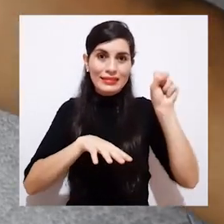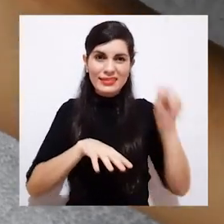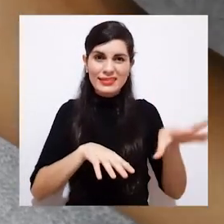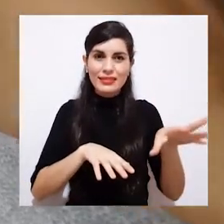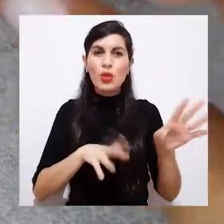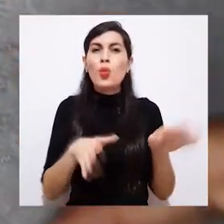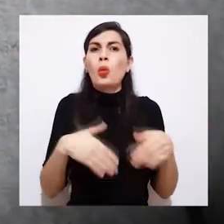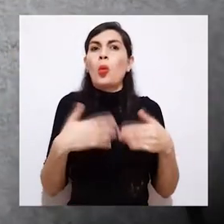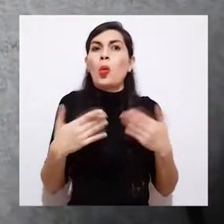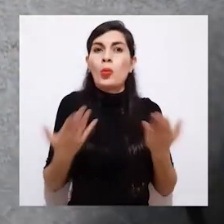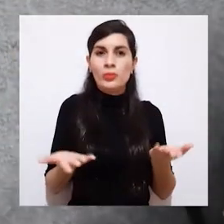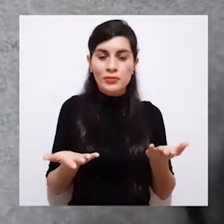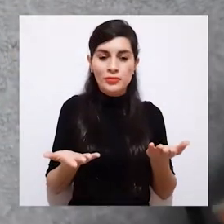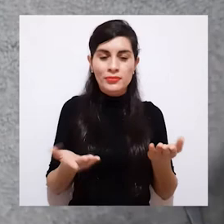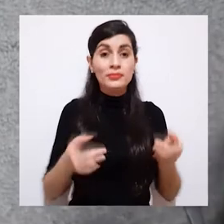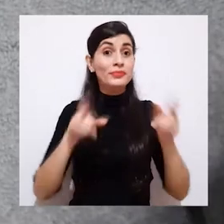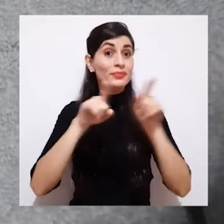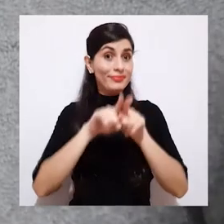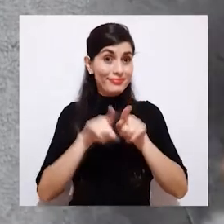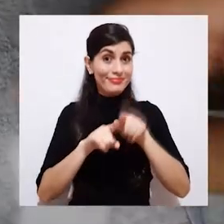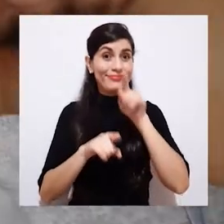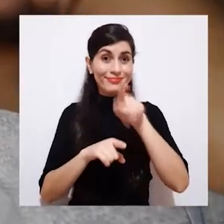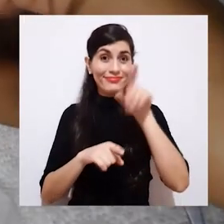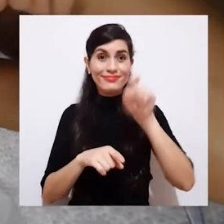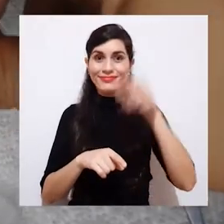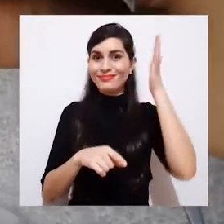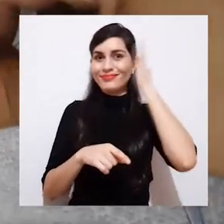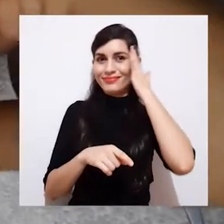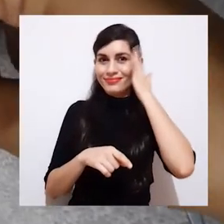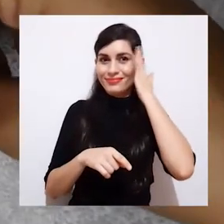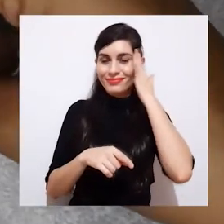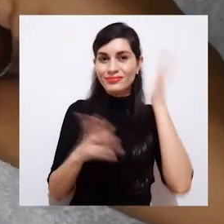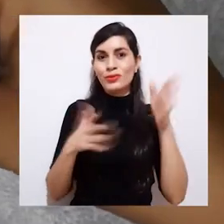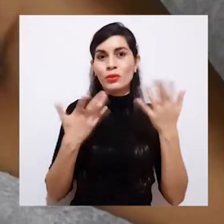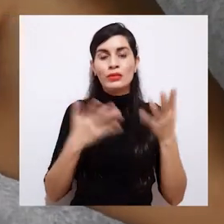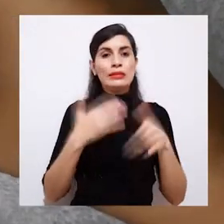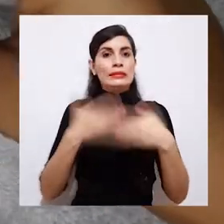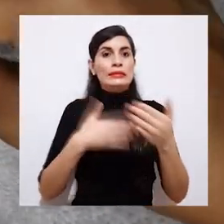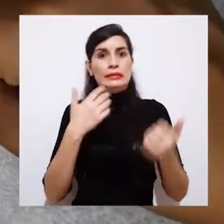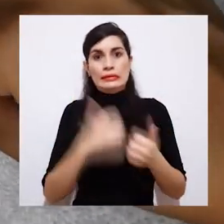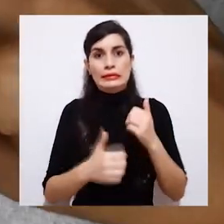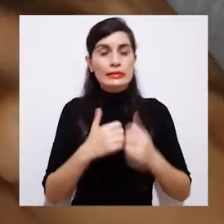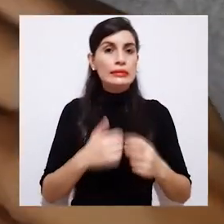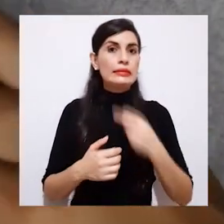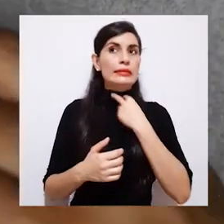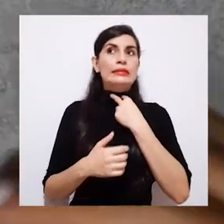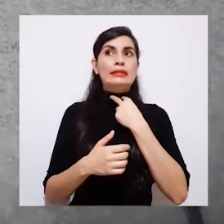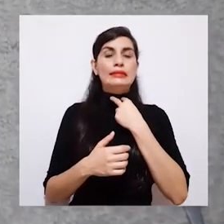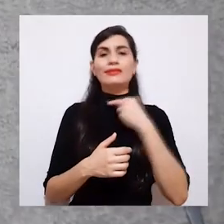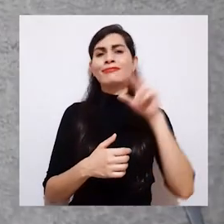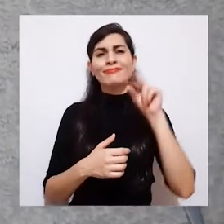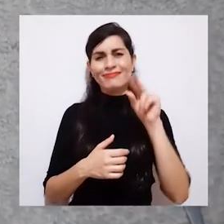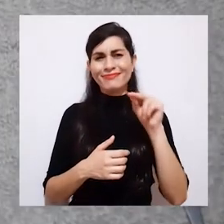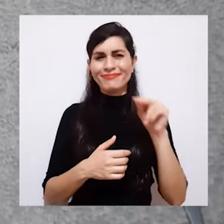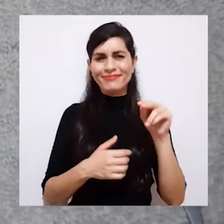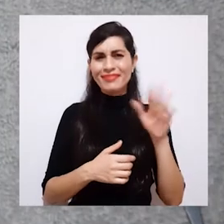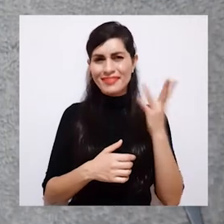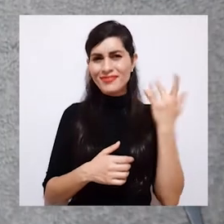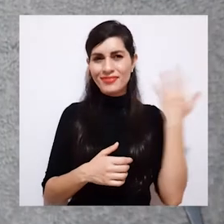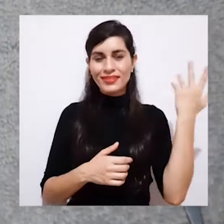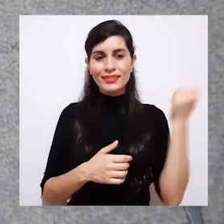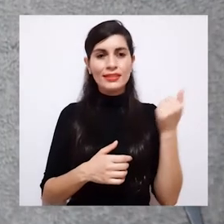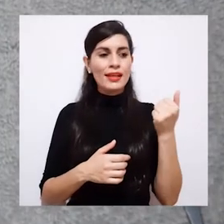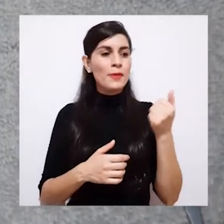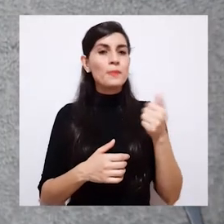producción, ¿cómo retirárselo al actor? Ya que es tu deber saber de esto para removerlo sin mayor problema. Y esto es súper sencillo.